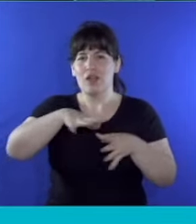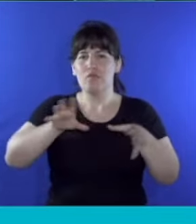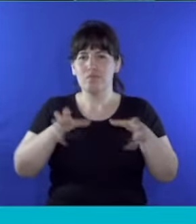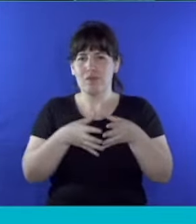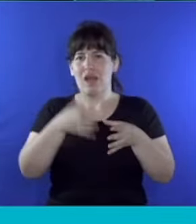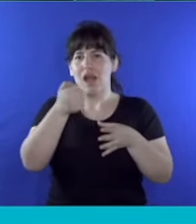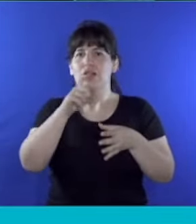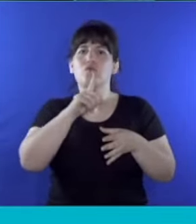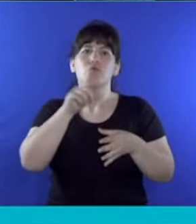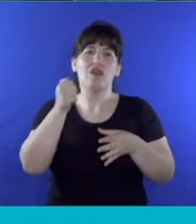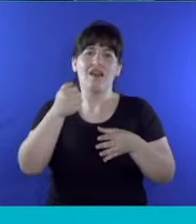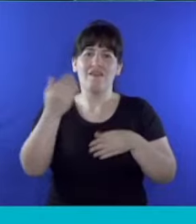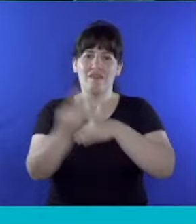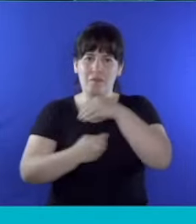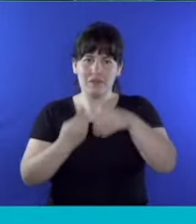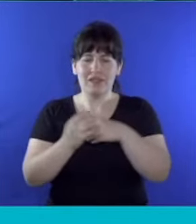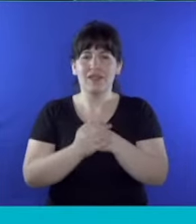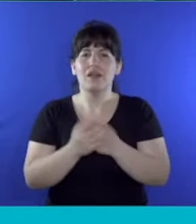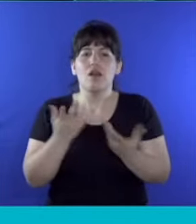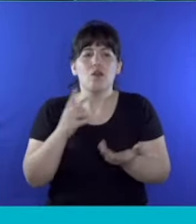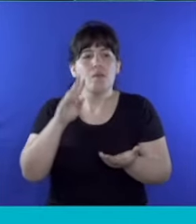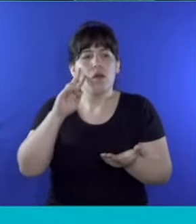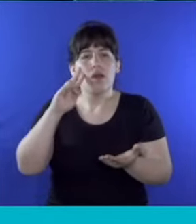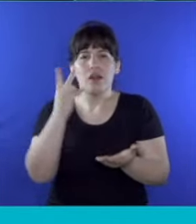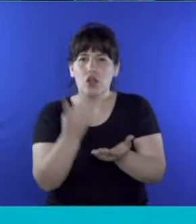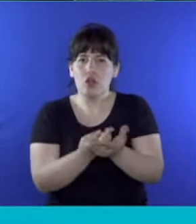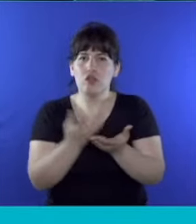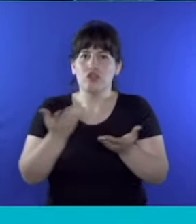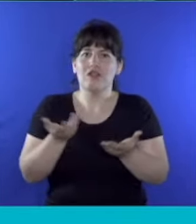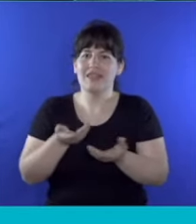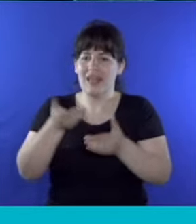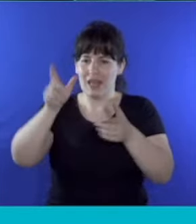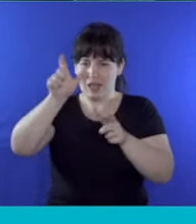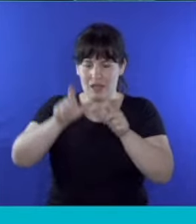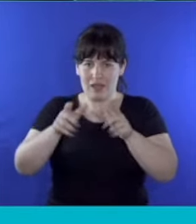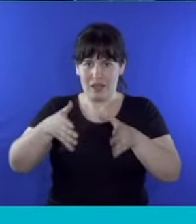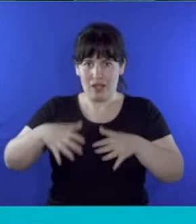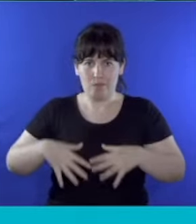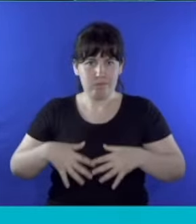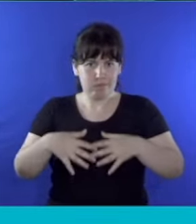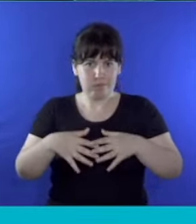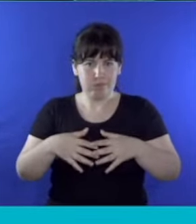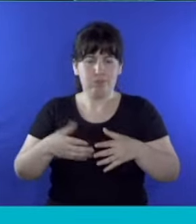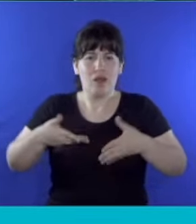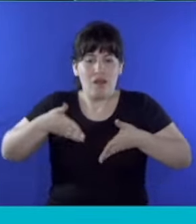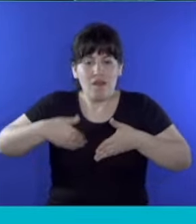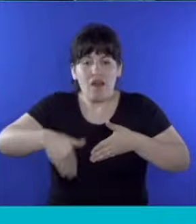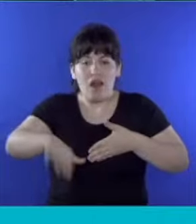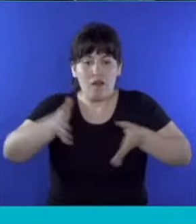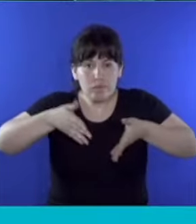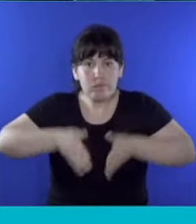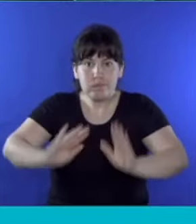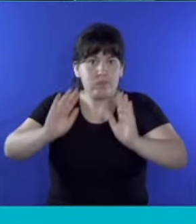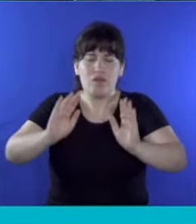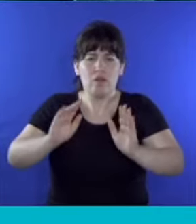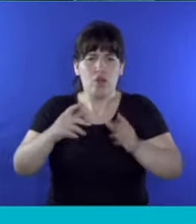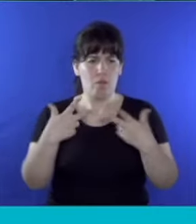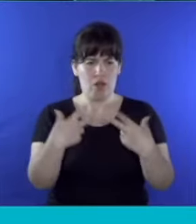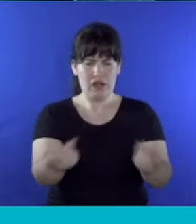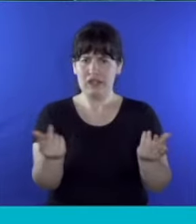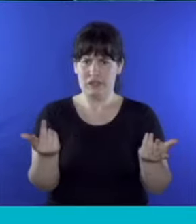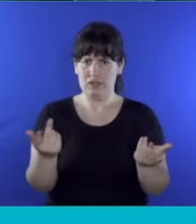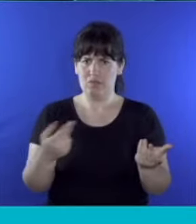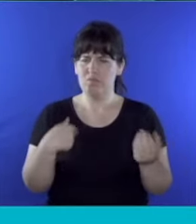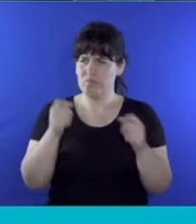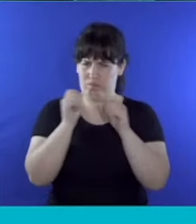como objetivo central el poner en valor la vida del niño por nacer, fueron rechazados. ¿Nos sorprende que esta Cámara rechace